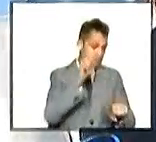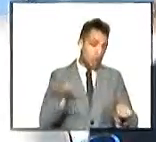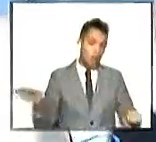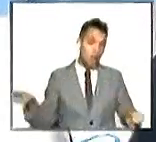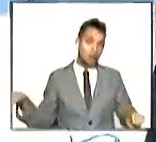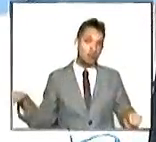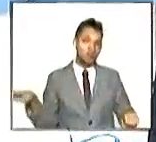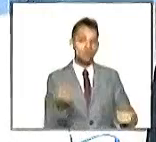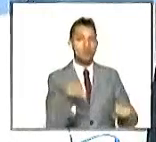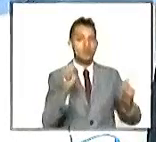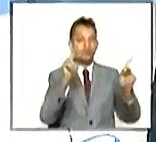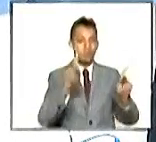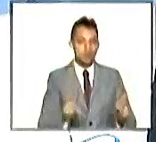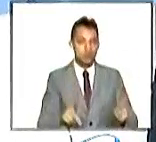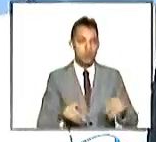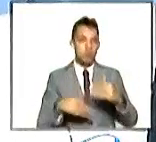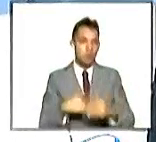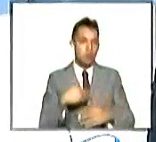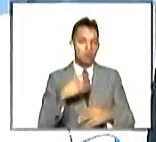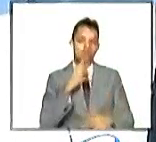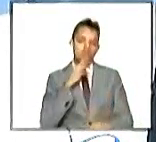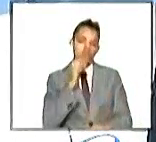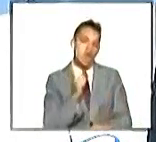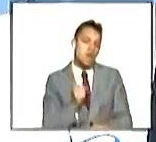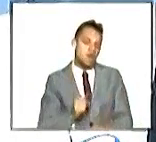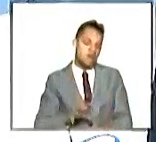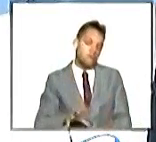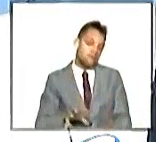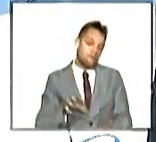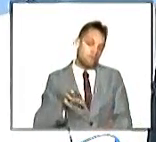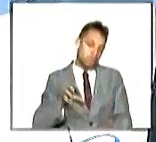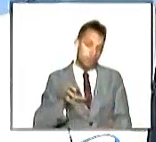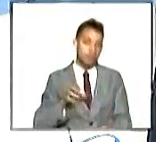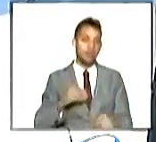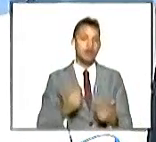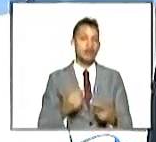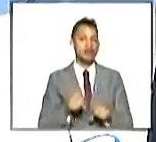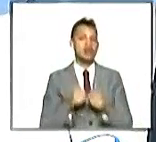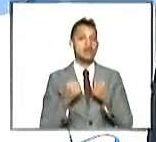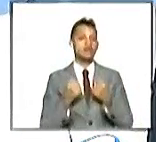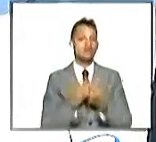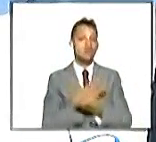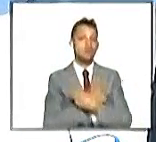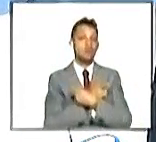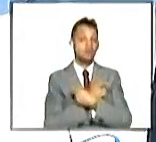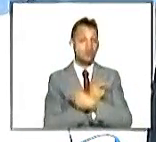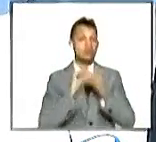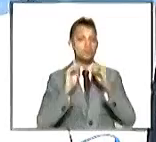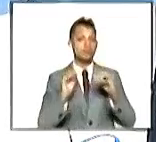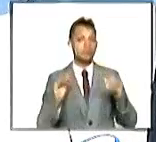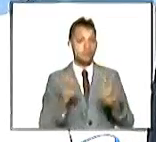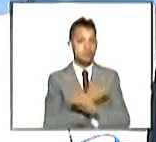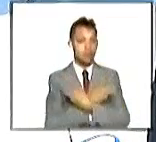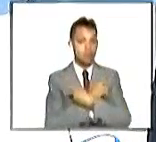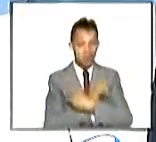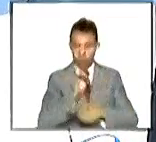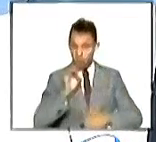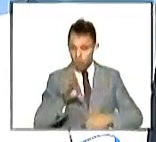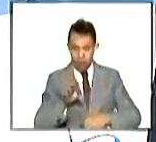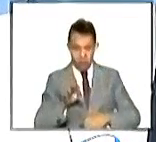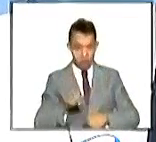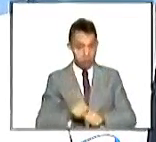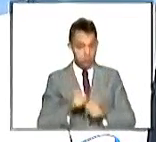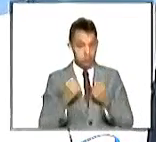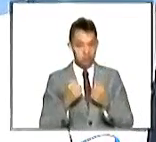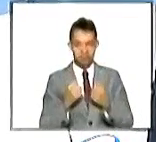seres humanos entramos en un proceso de deterioro, y eso se llama osteopenia. Pero como tal, quiero decirle, la osteoporosis no duele. Es